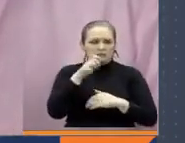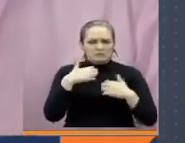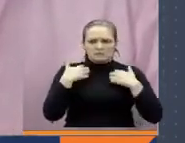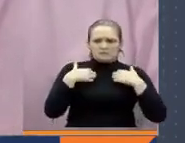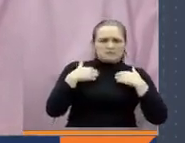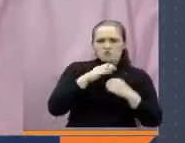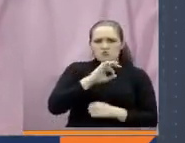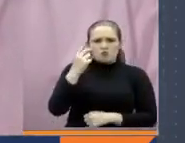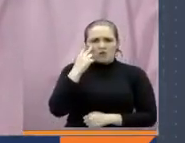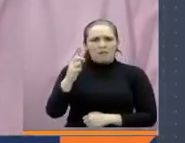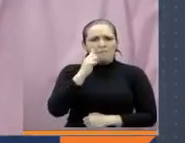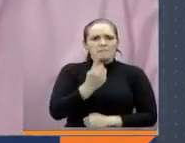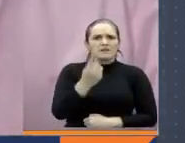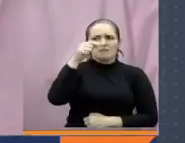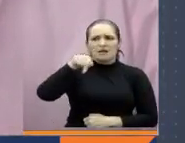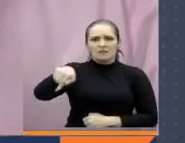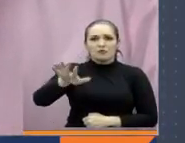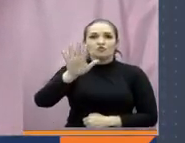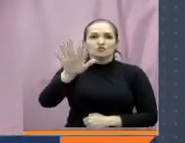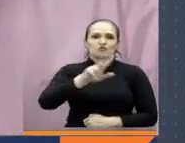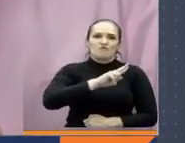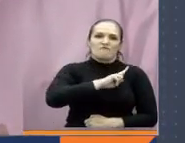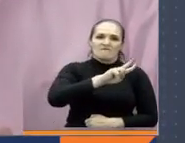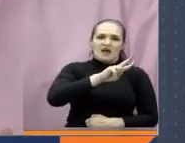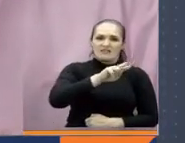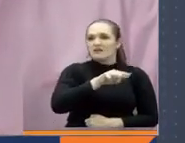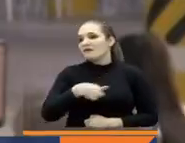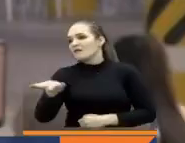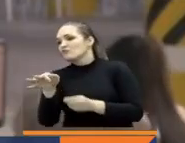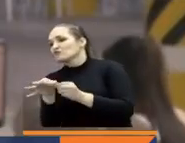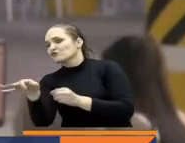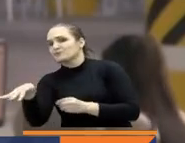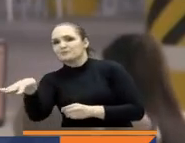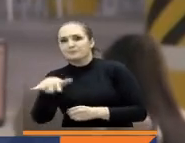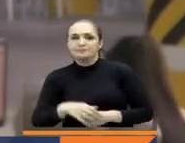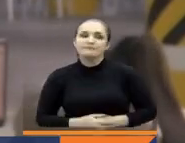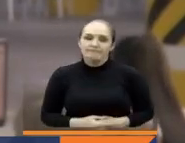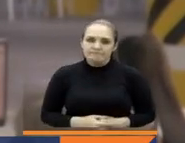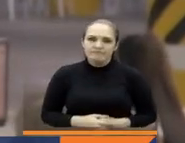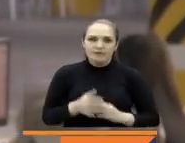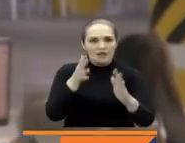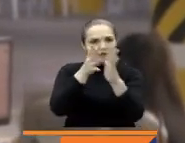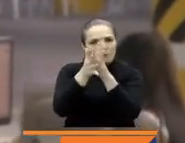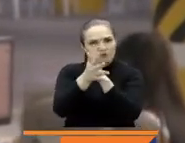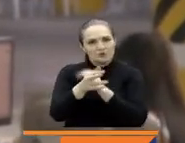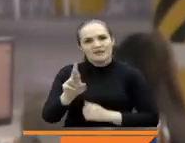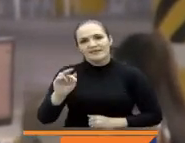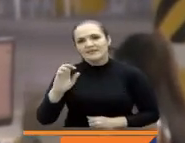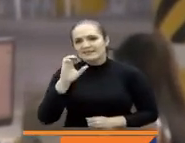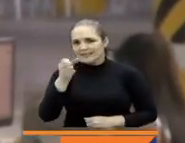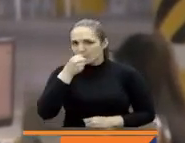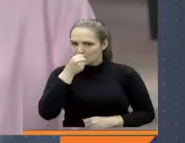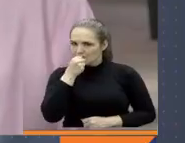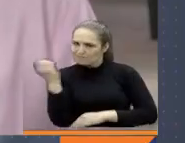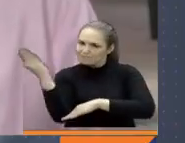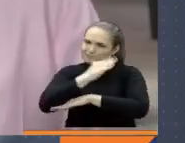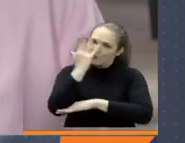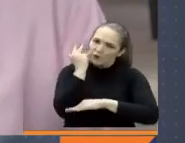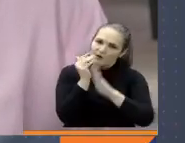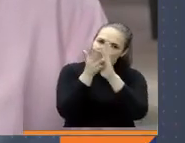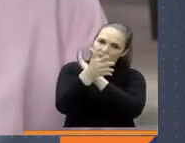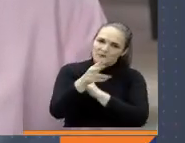esta localidad de la capital del Valle del Cauca. En el centro de la ciudad, Carlos Gutiérrez, RTVC Noticias, conectados